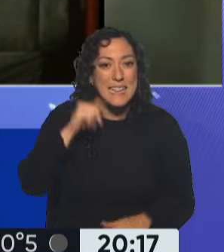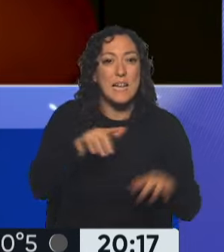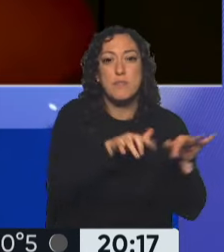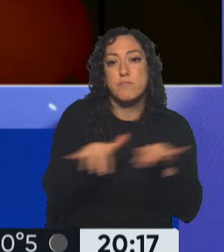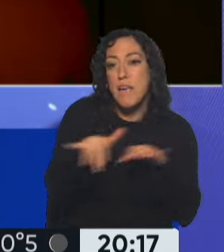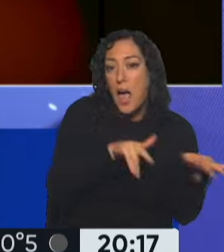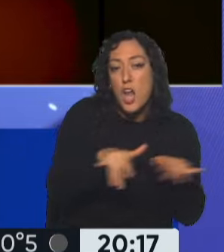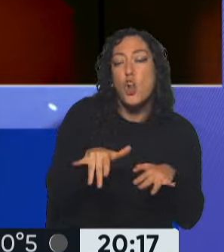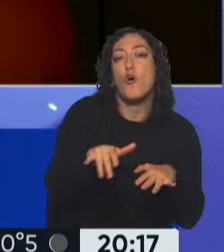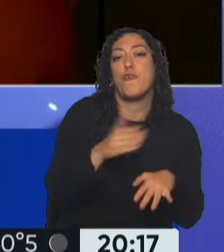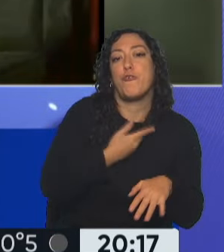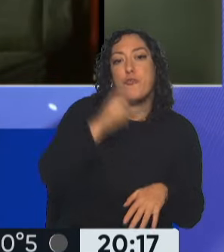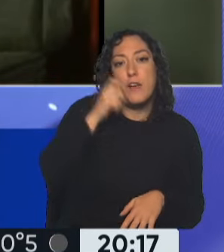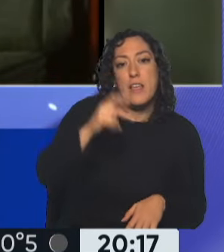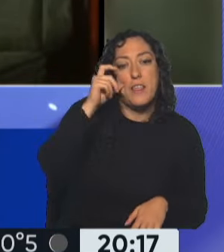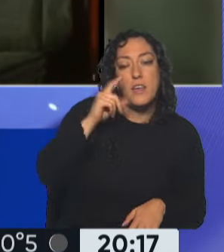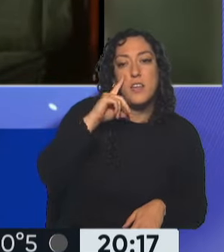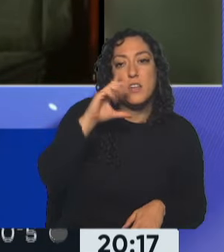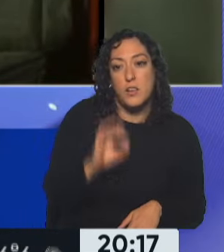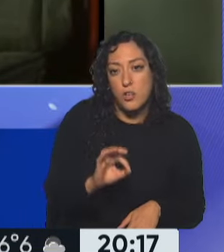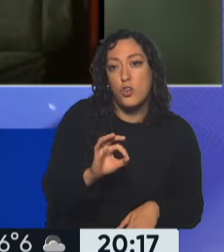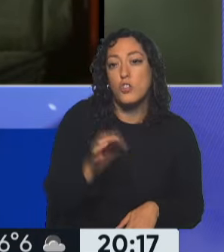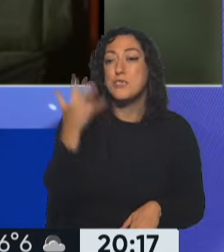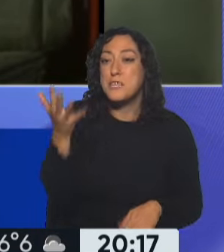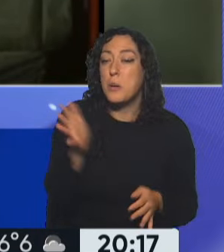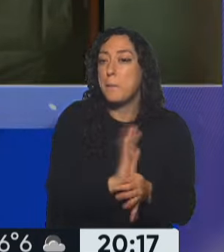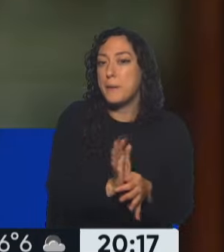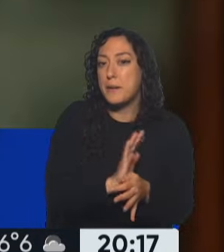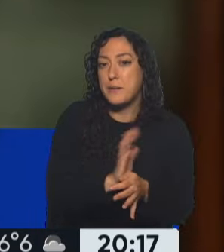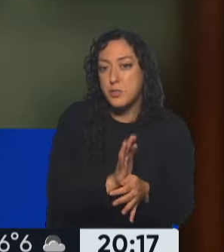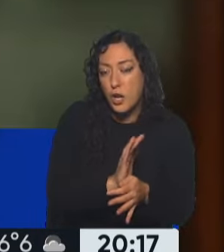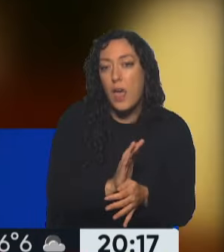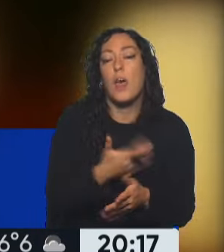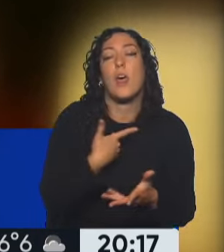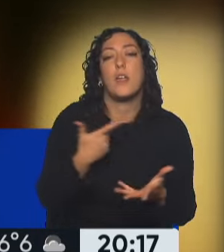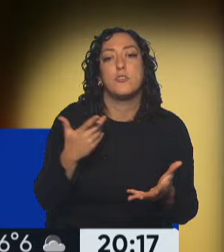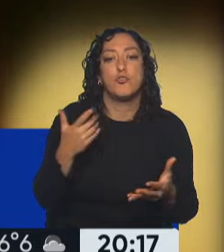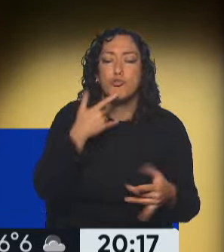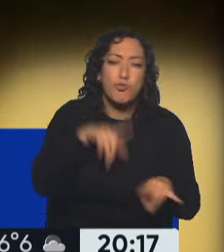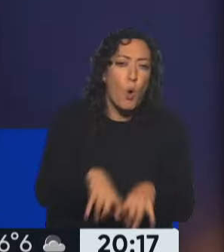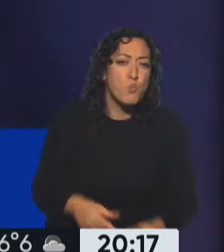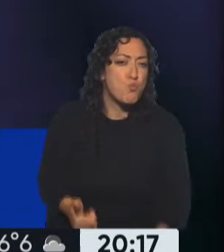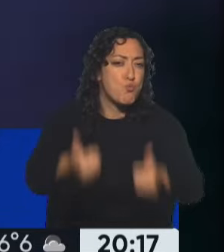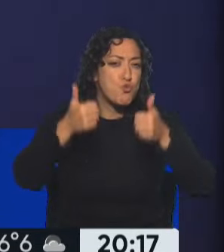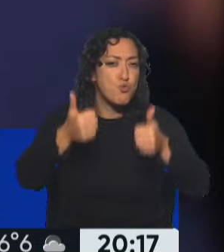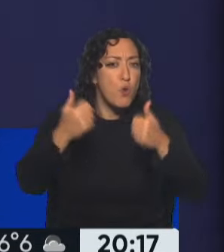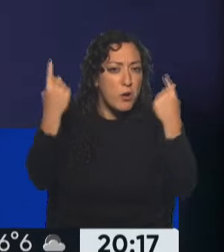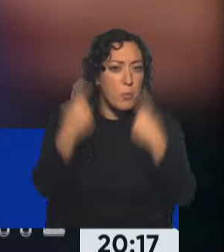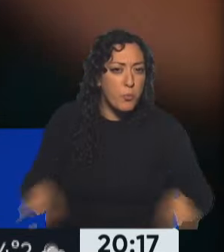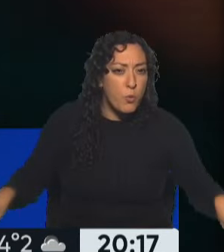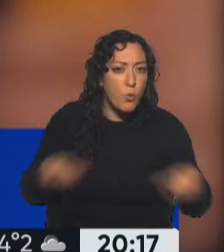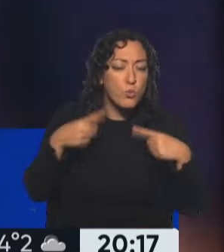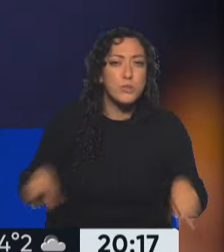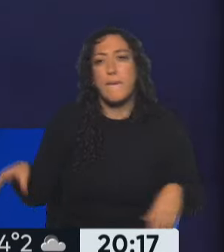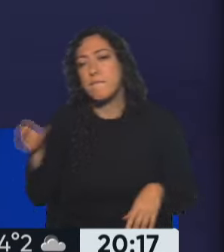Ruiz. Ahí podemos disfrutar de estos 5 personajes de Campi en un show magnífico porque va a traer toda la música, todo el